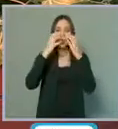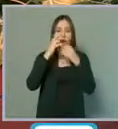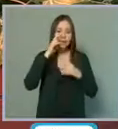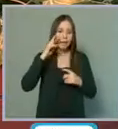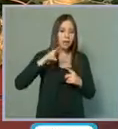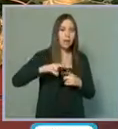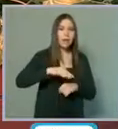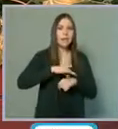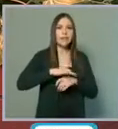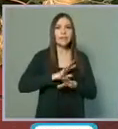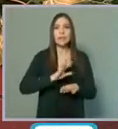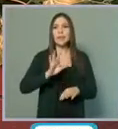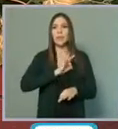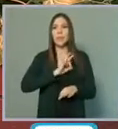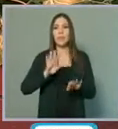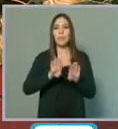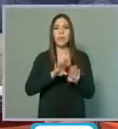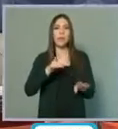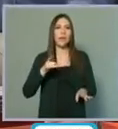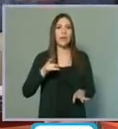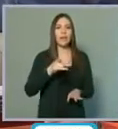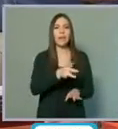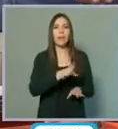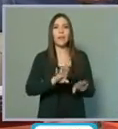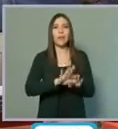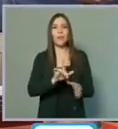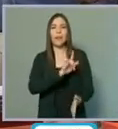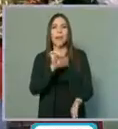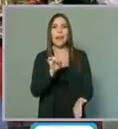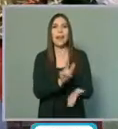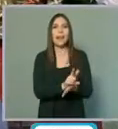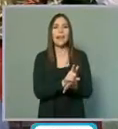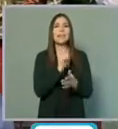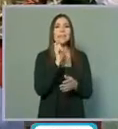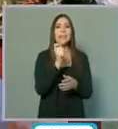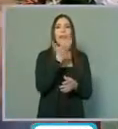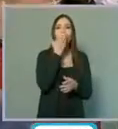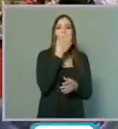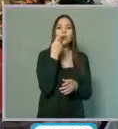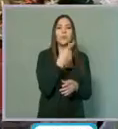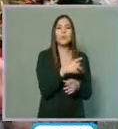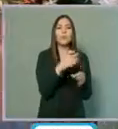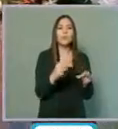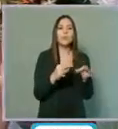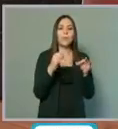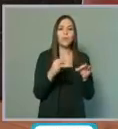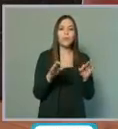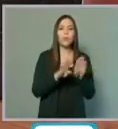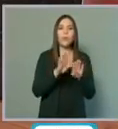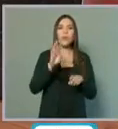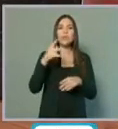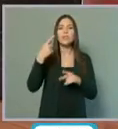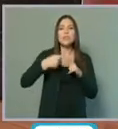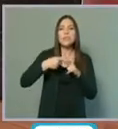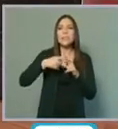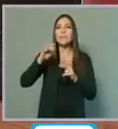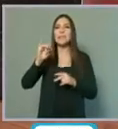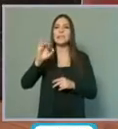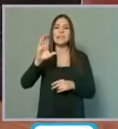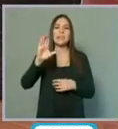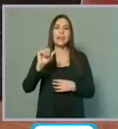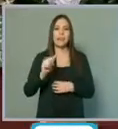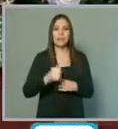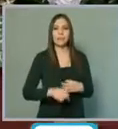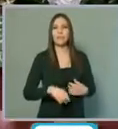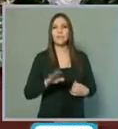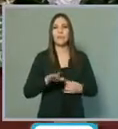leyes de física cuántica, ¿no? Bueno, en realidad es un momento en el que la sociedad y la civilización